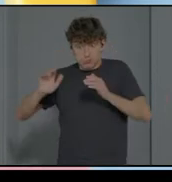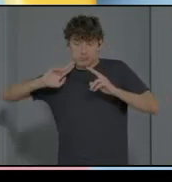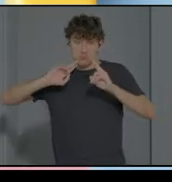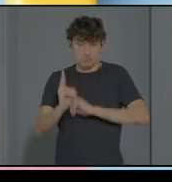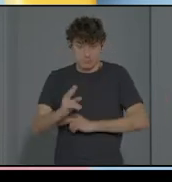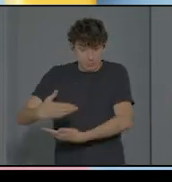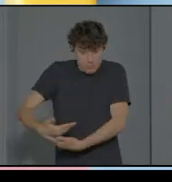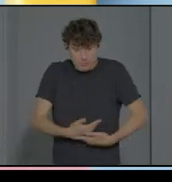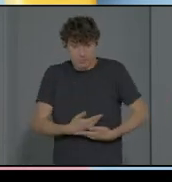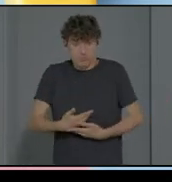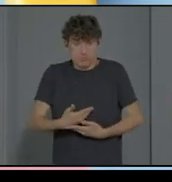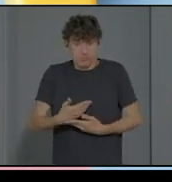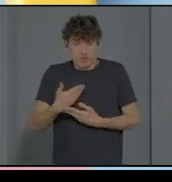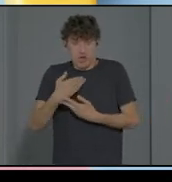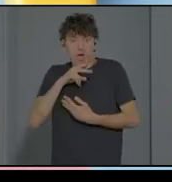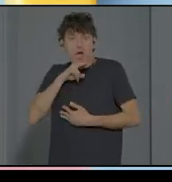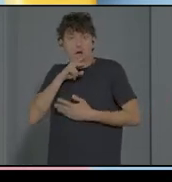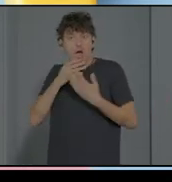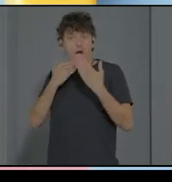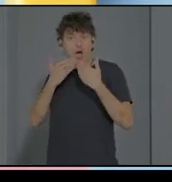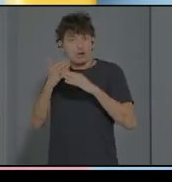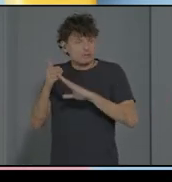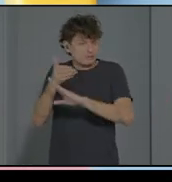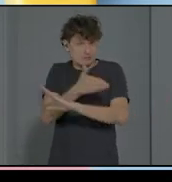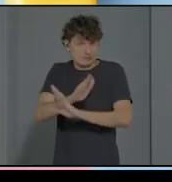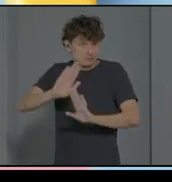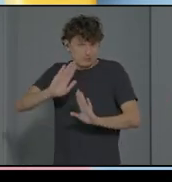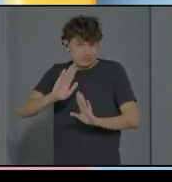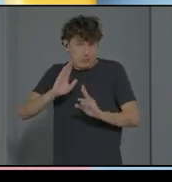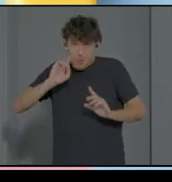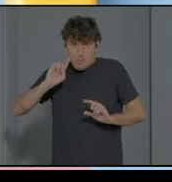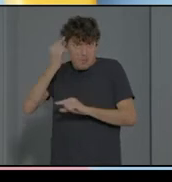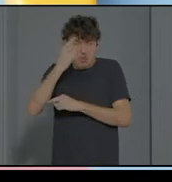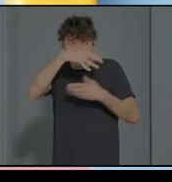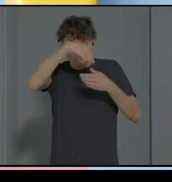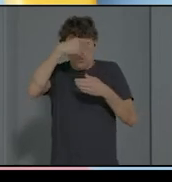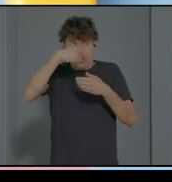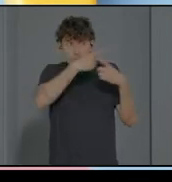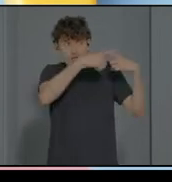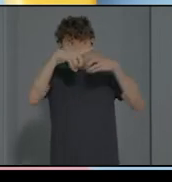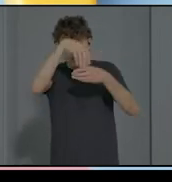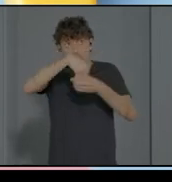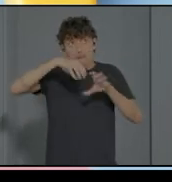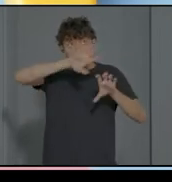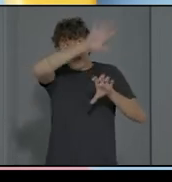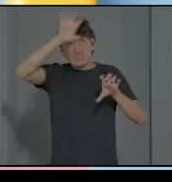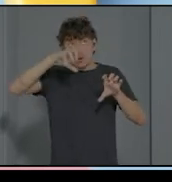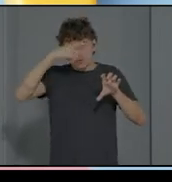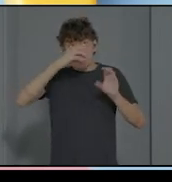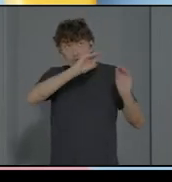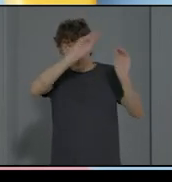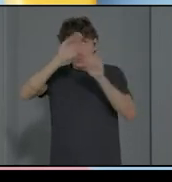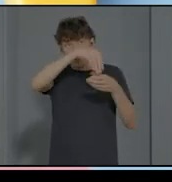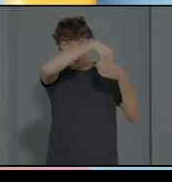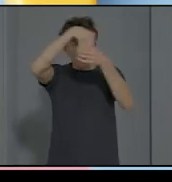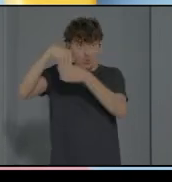es algo que está presente en diferentes culturas y en diferentes países del mundo. En un estudio publicado hace unos años,